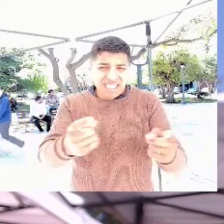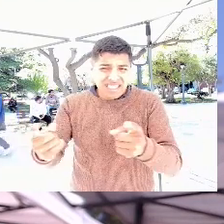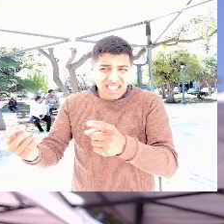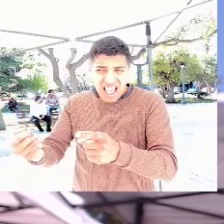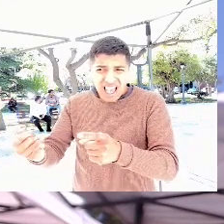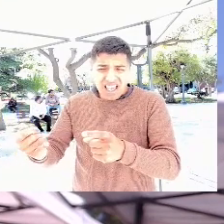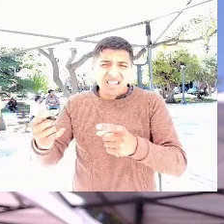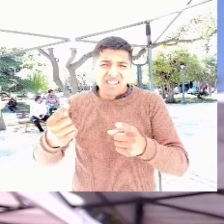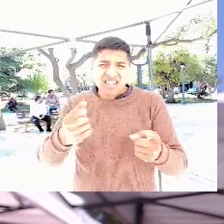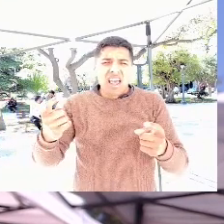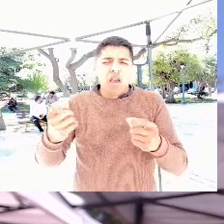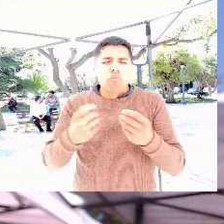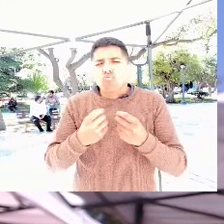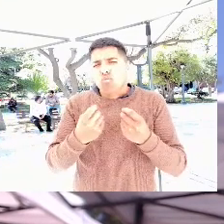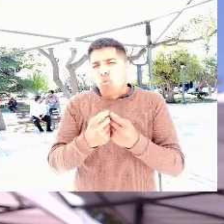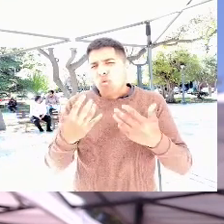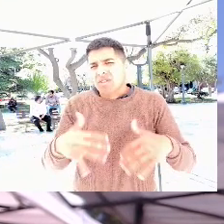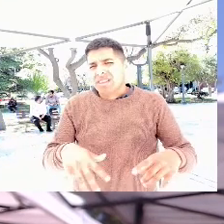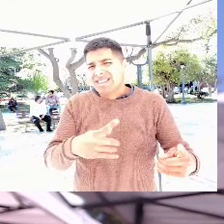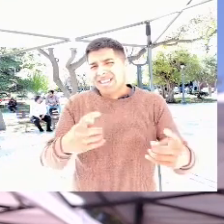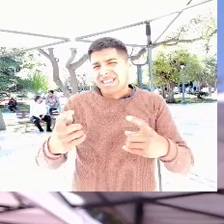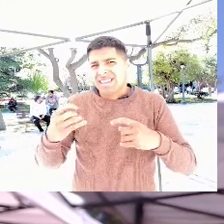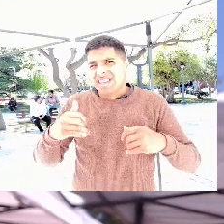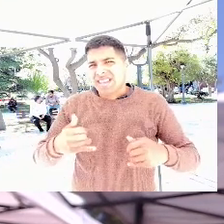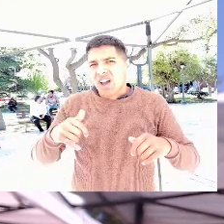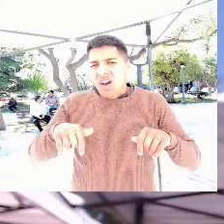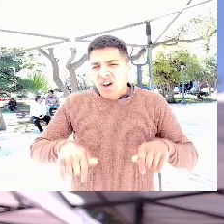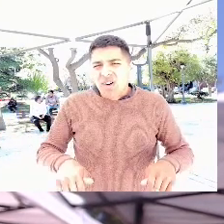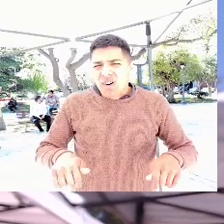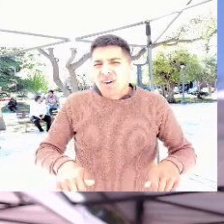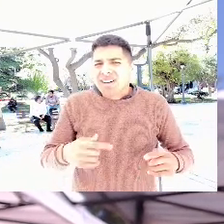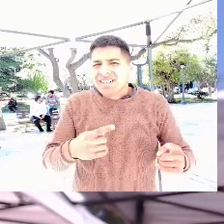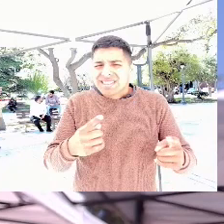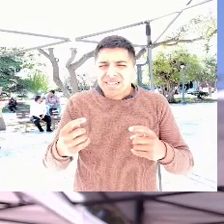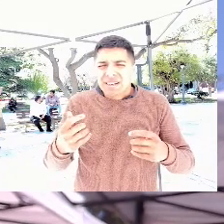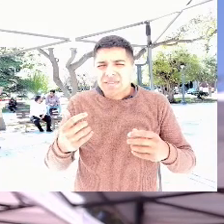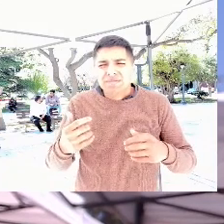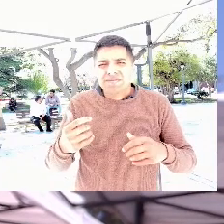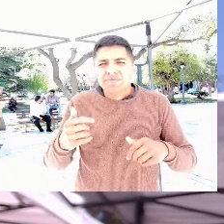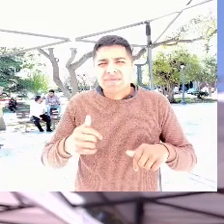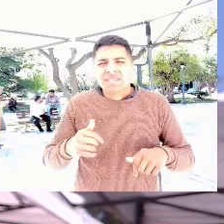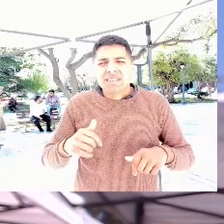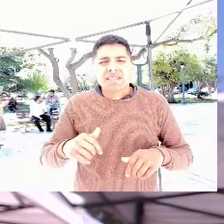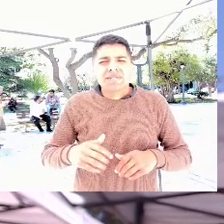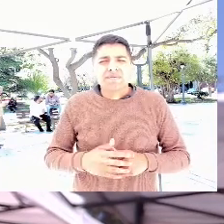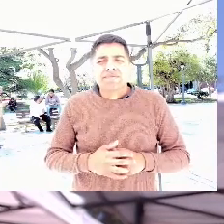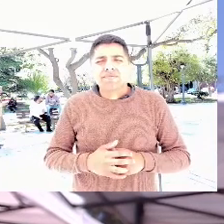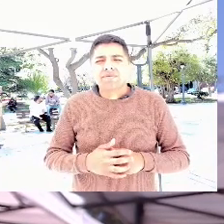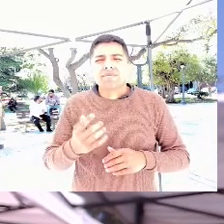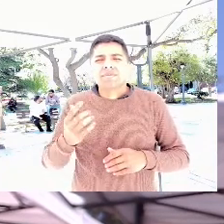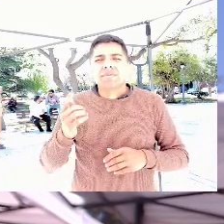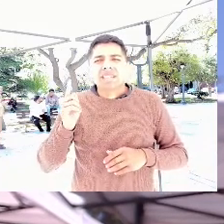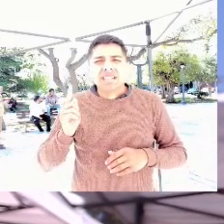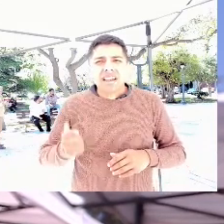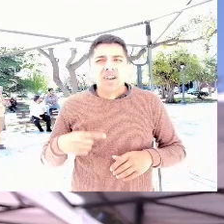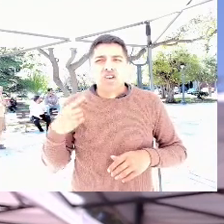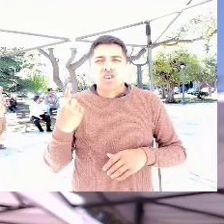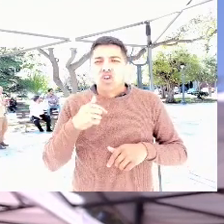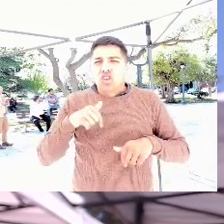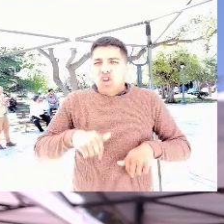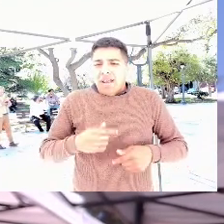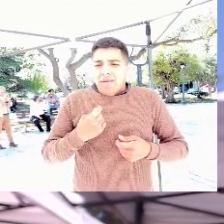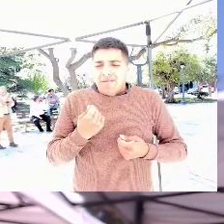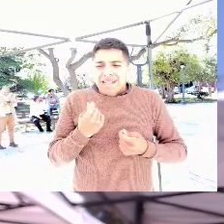Las necesidades son ilimitadas, la economía lo dice, que las necesidades son ilimitadas en su número, y los recursos son